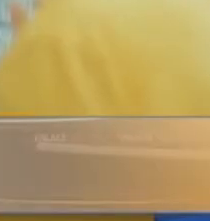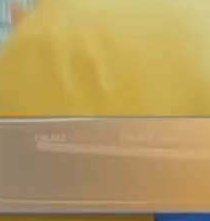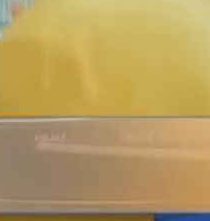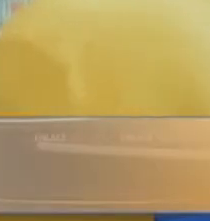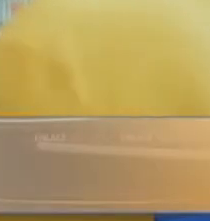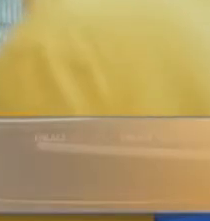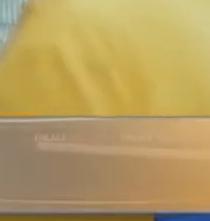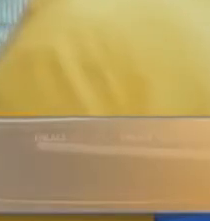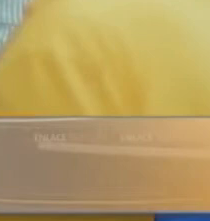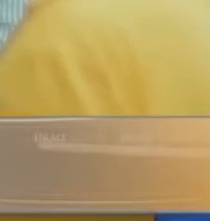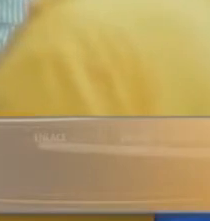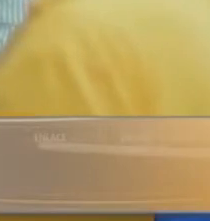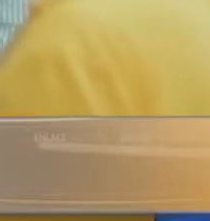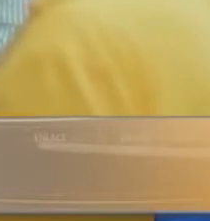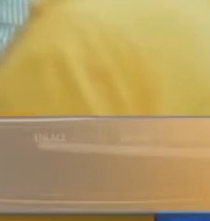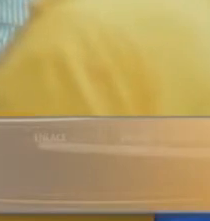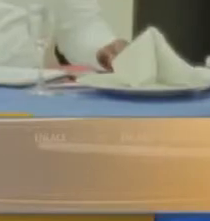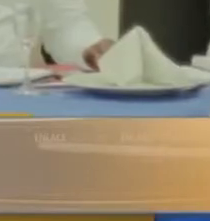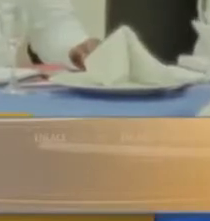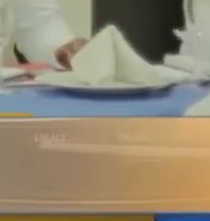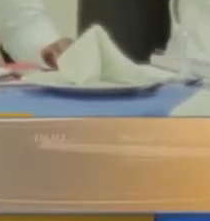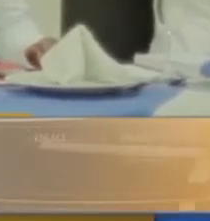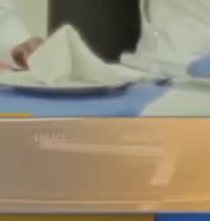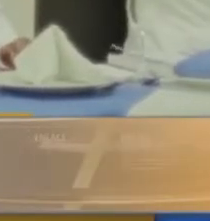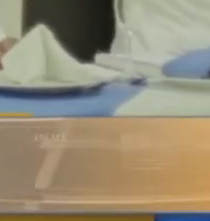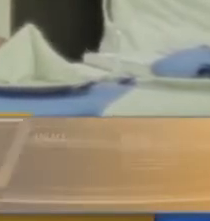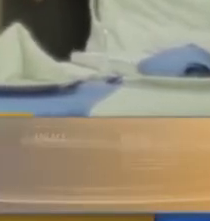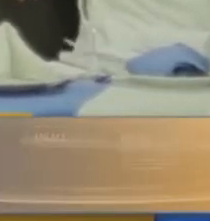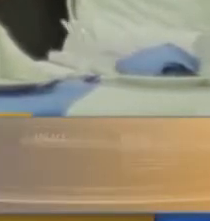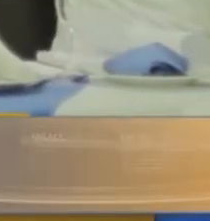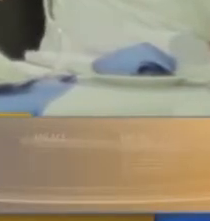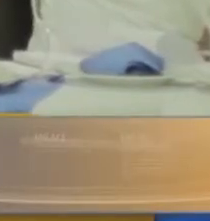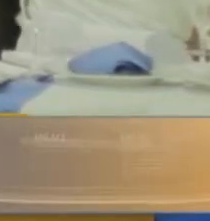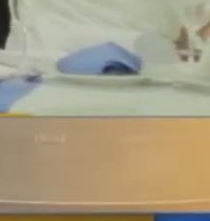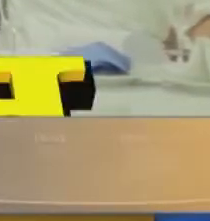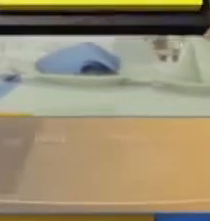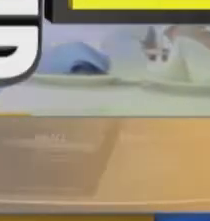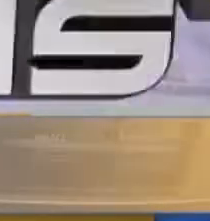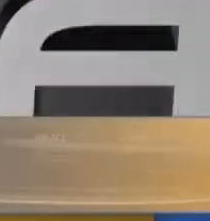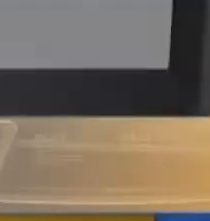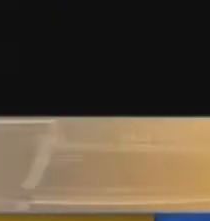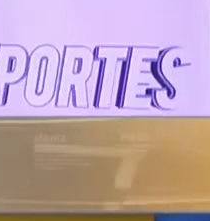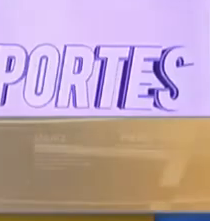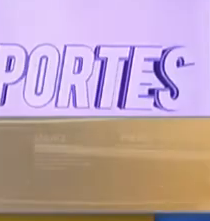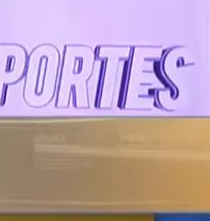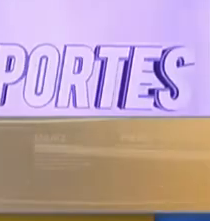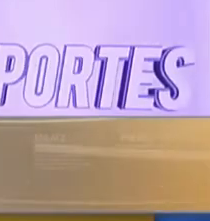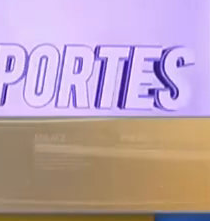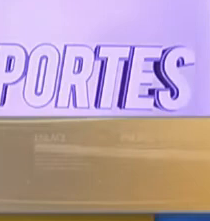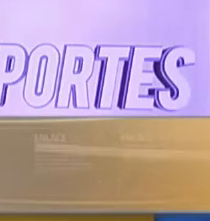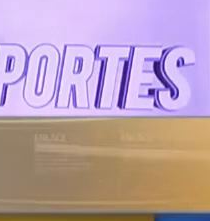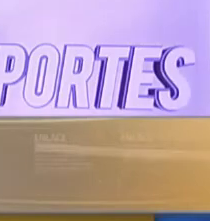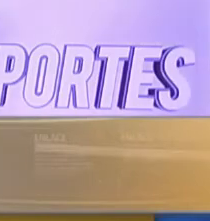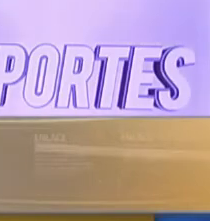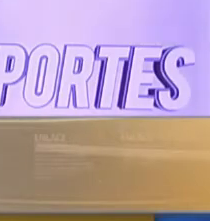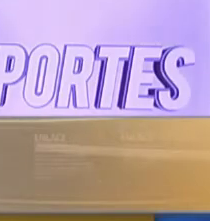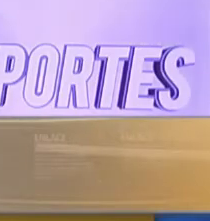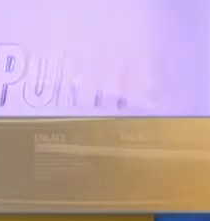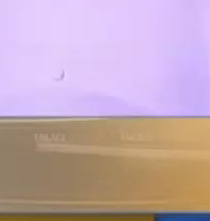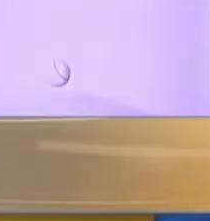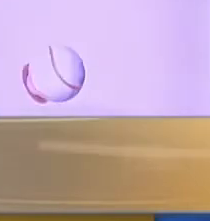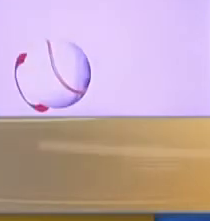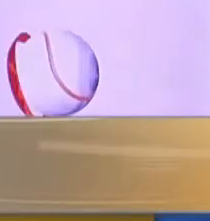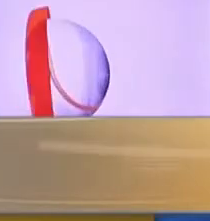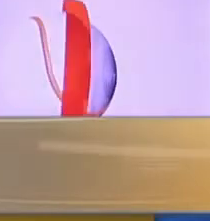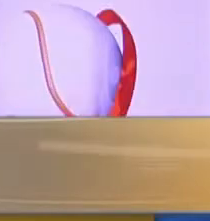que participaron diferentes alcaldes de la región, la ONU, entre otras entidades de orden nacional. Y en los deportes. Medellín será la sede